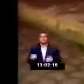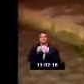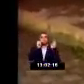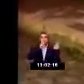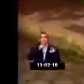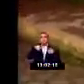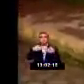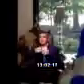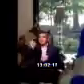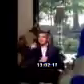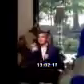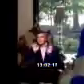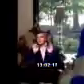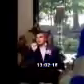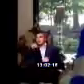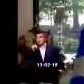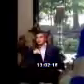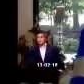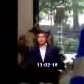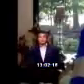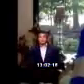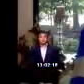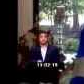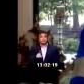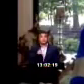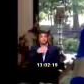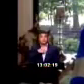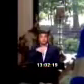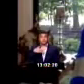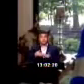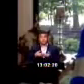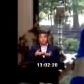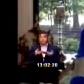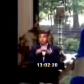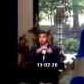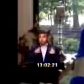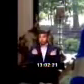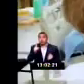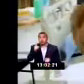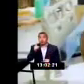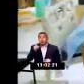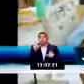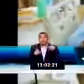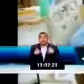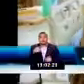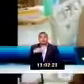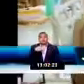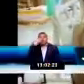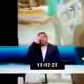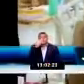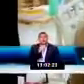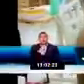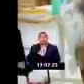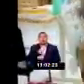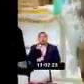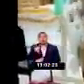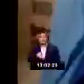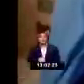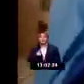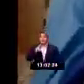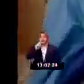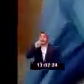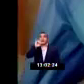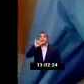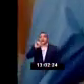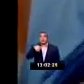si la medida es necesaria. Si así fuese la conclusión de los epidemiólogos. Pero para el defensor del pueblo, Freddy Carrión,